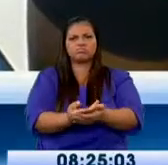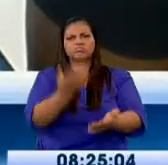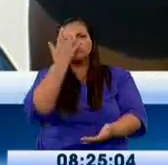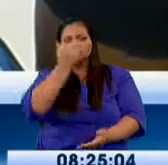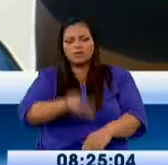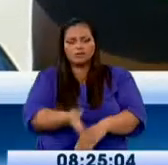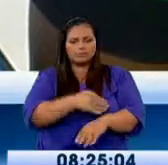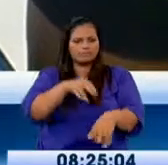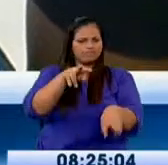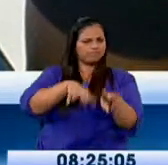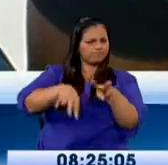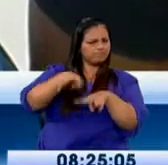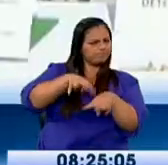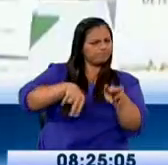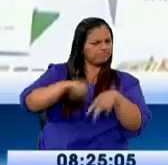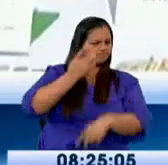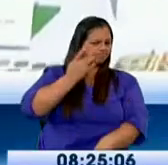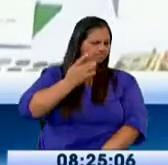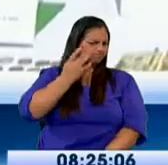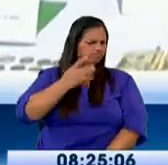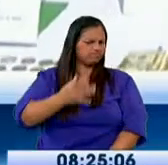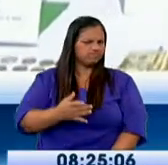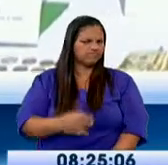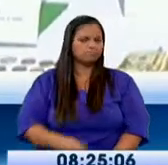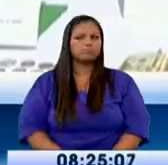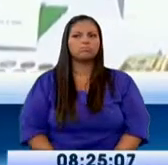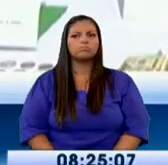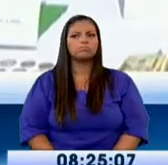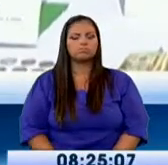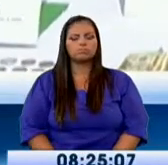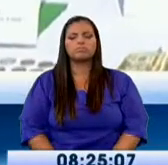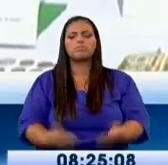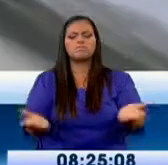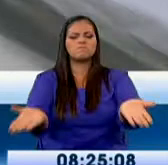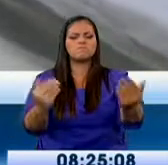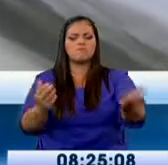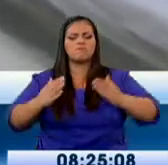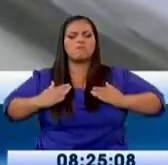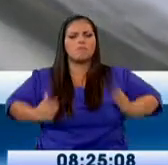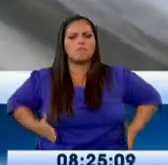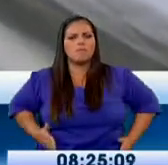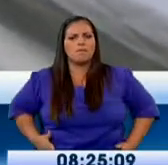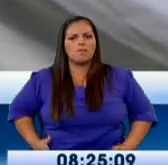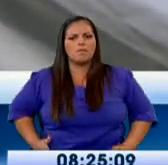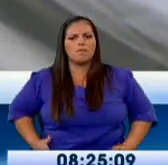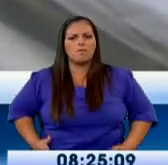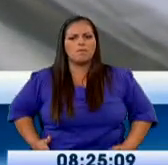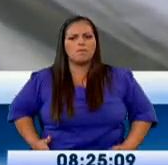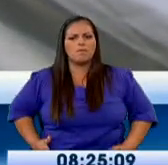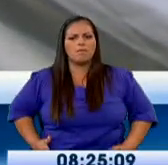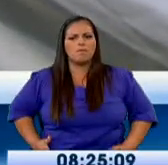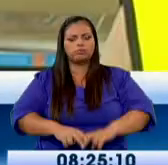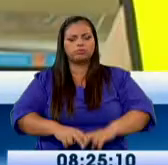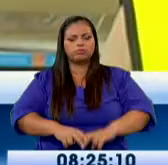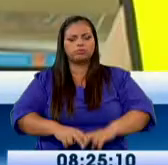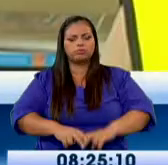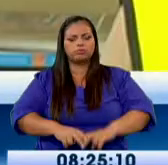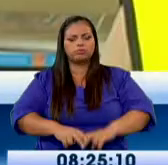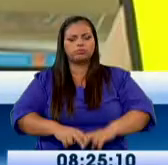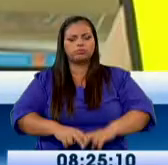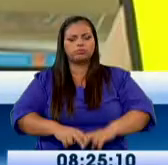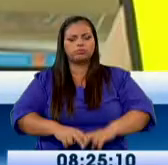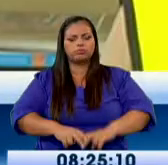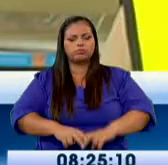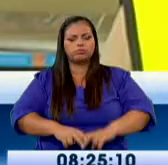agentes del orden, en actitud sospechosa. Y luego de ser revisados, saltó la evidencia, al igual que los antecedentes. De un